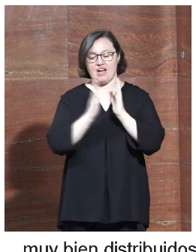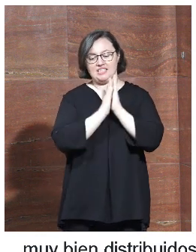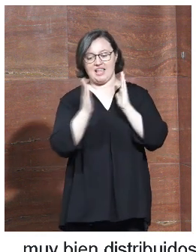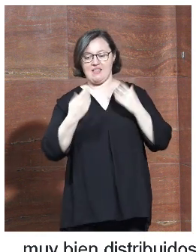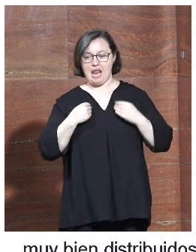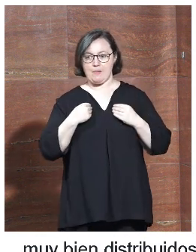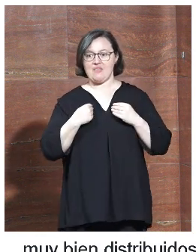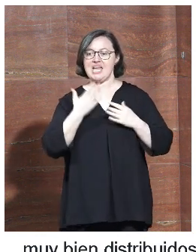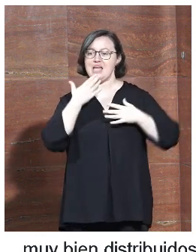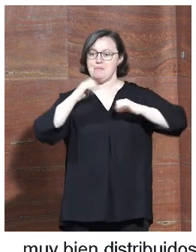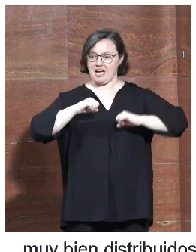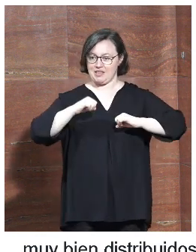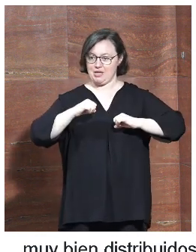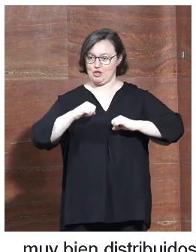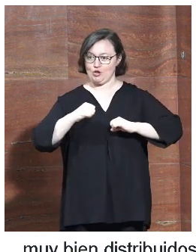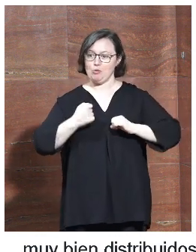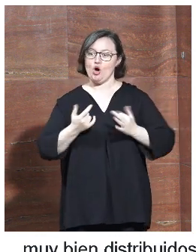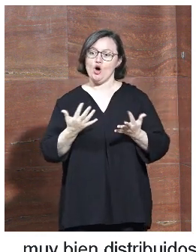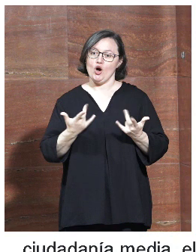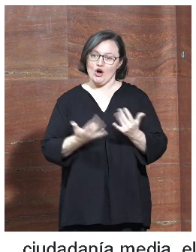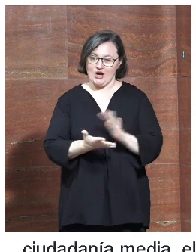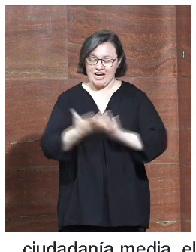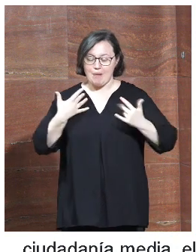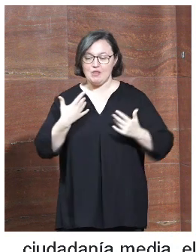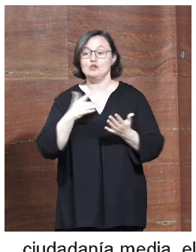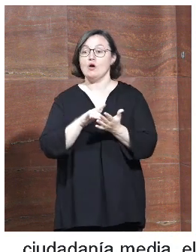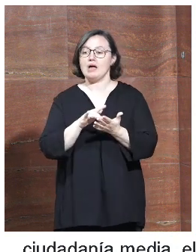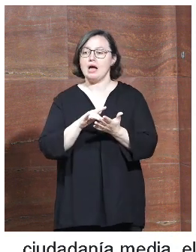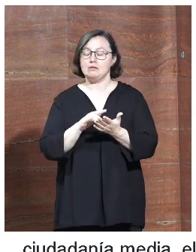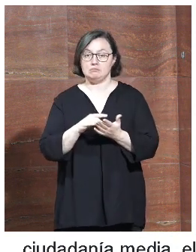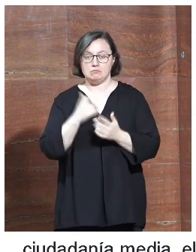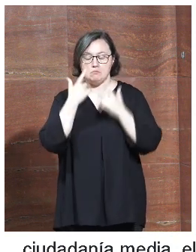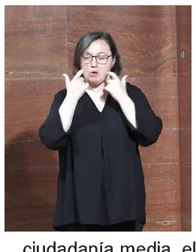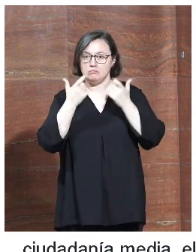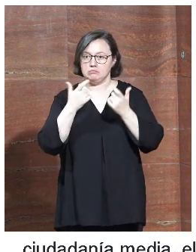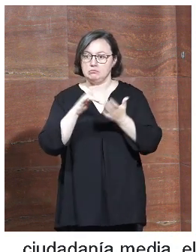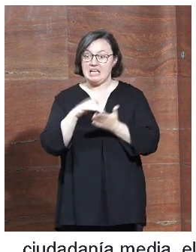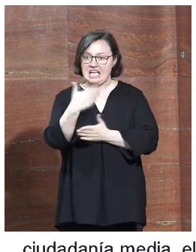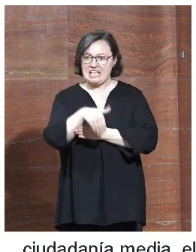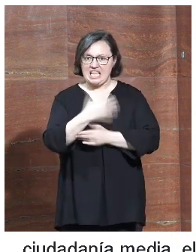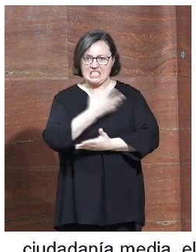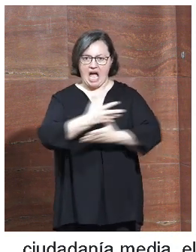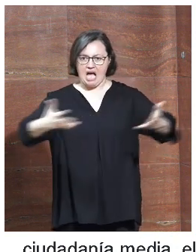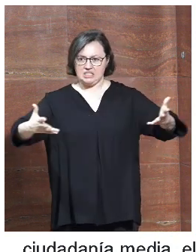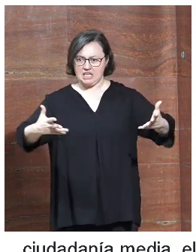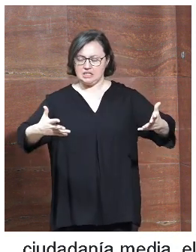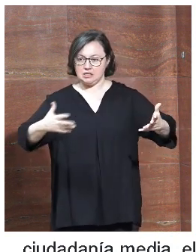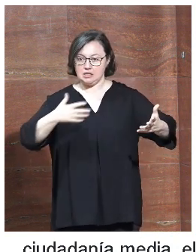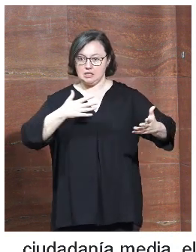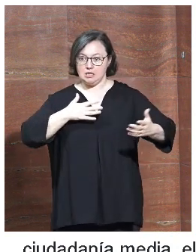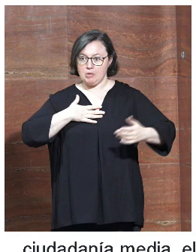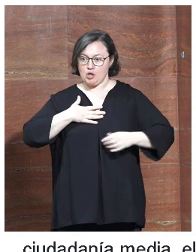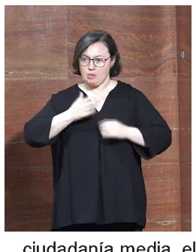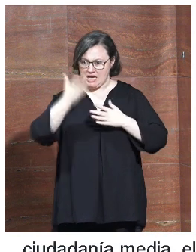del envejecimiento acelerado, me he encontrado con calles anchas que no puedo acabar